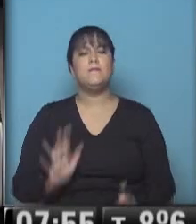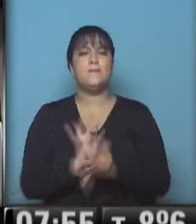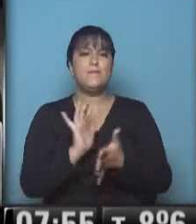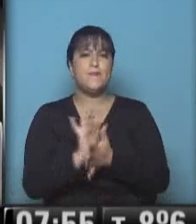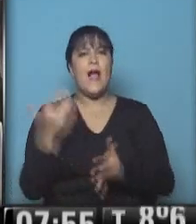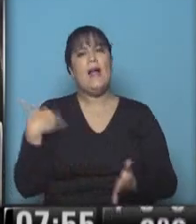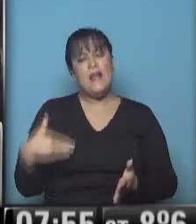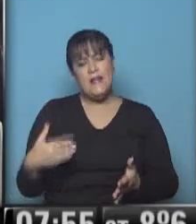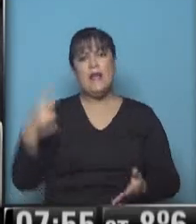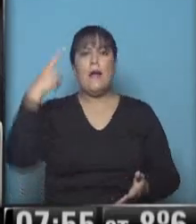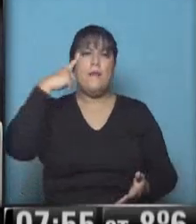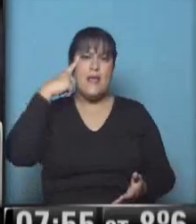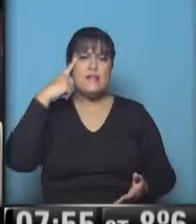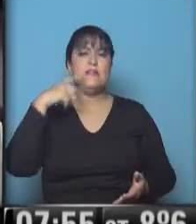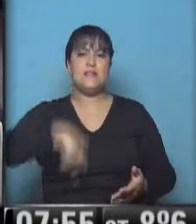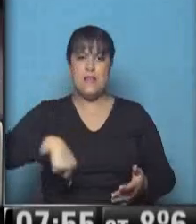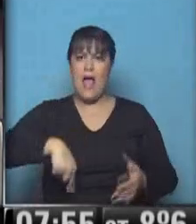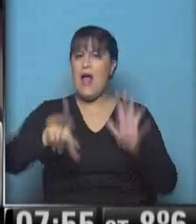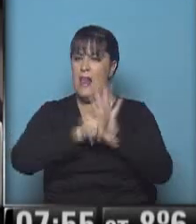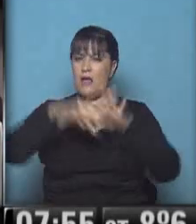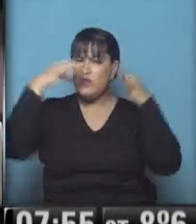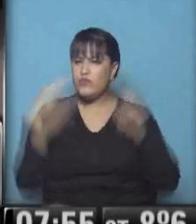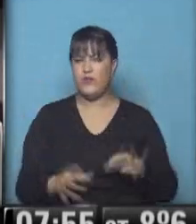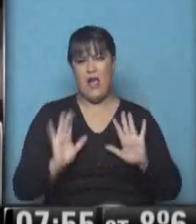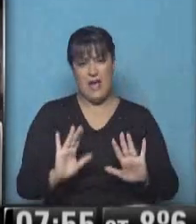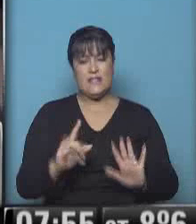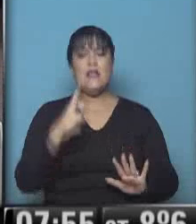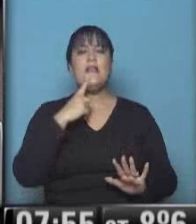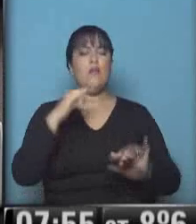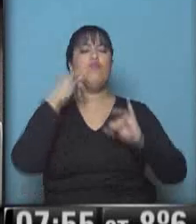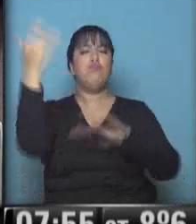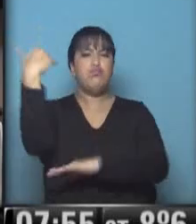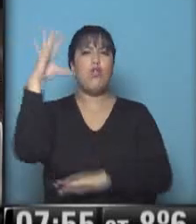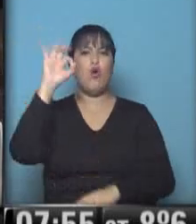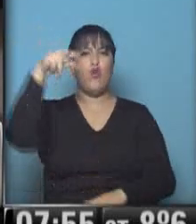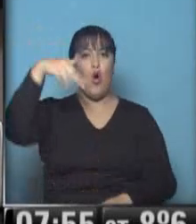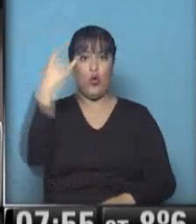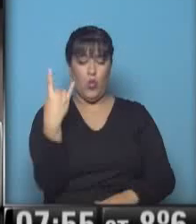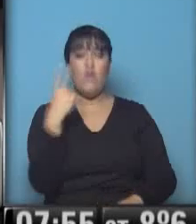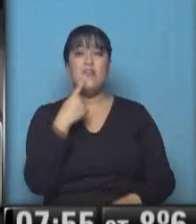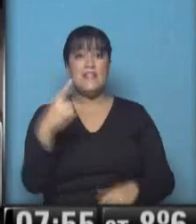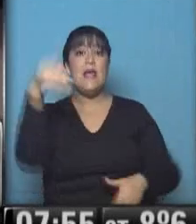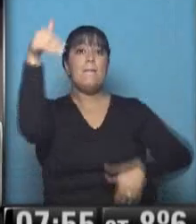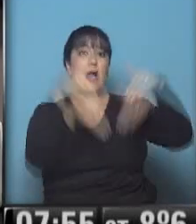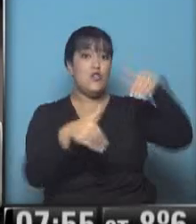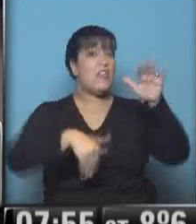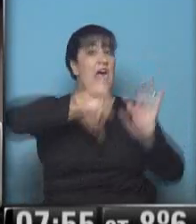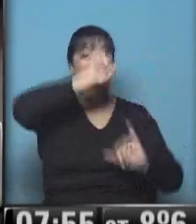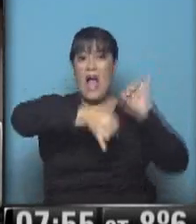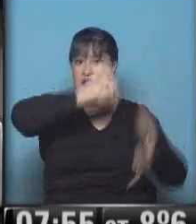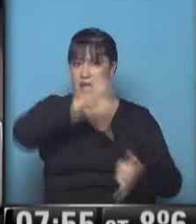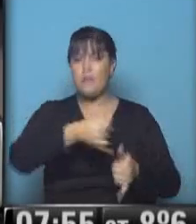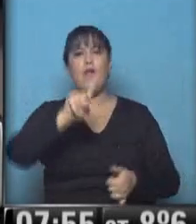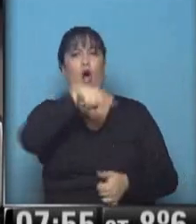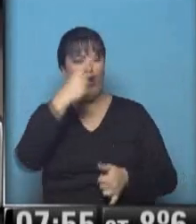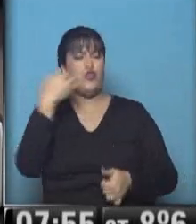pretende y pretende legítimamente y así lo plantean Naciones Unidas que si una mayoría acepta el resto debería aceptar la condición